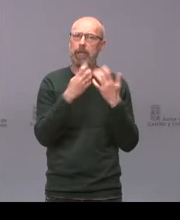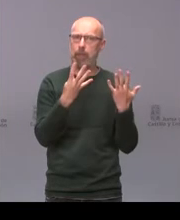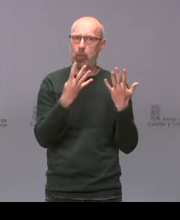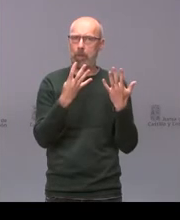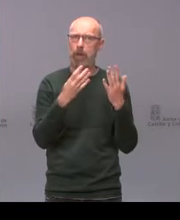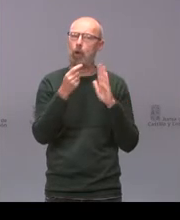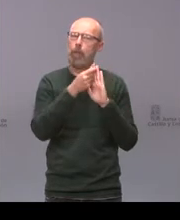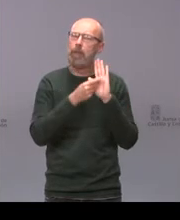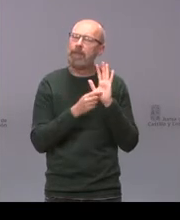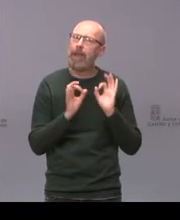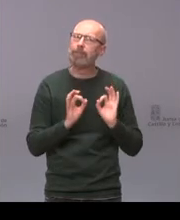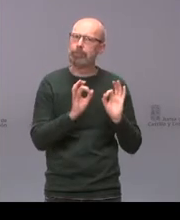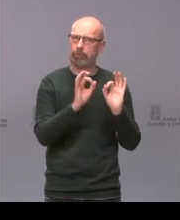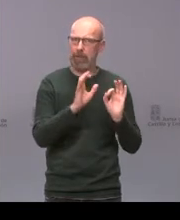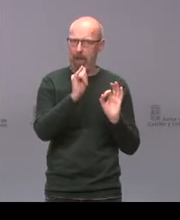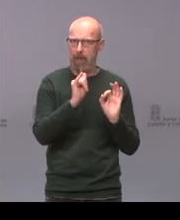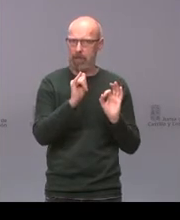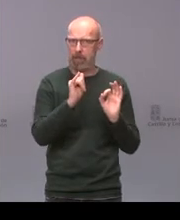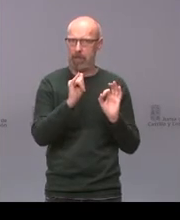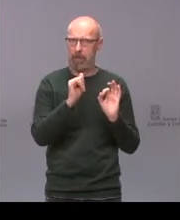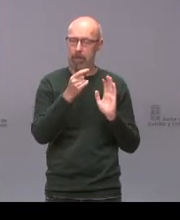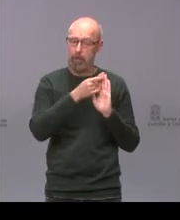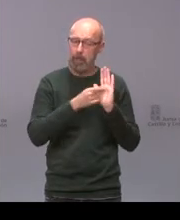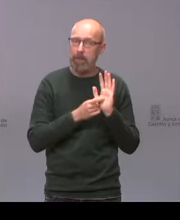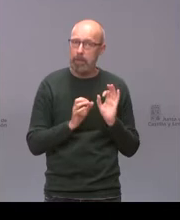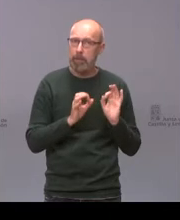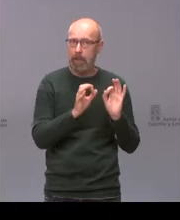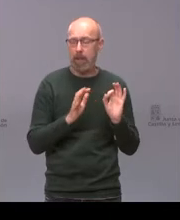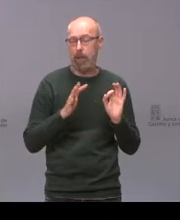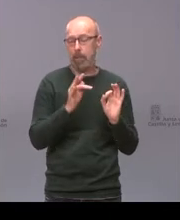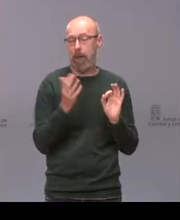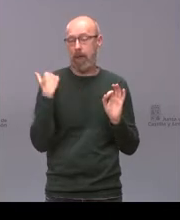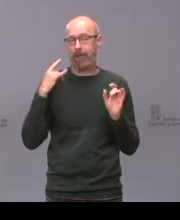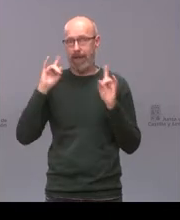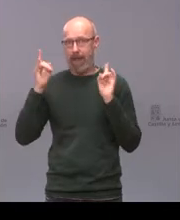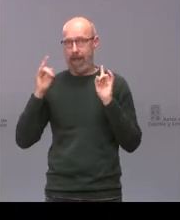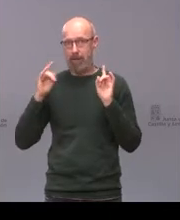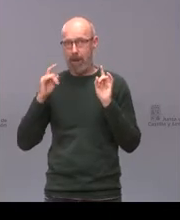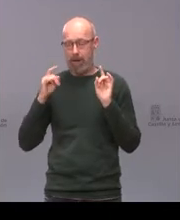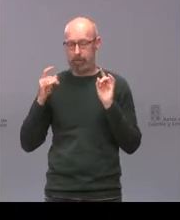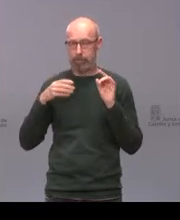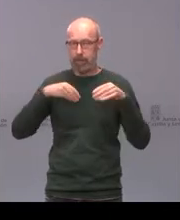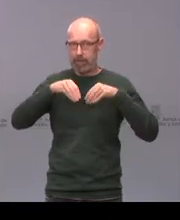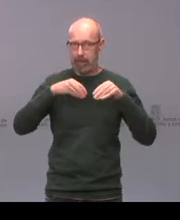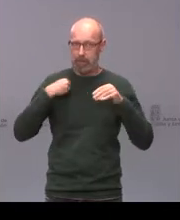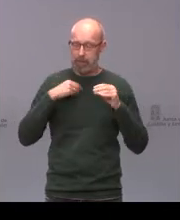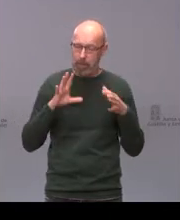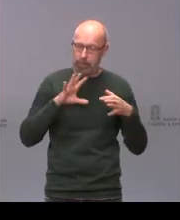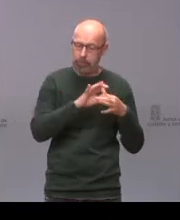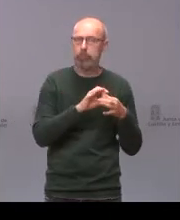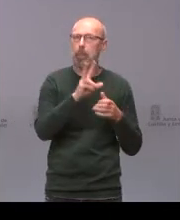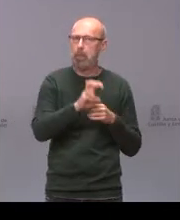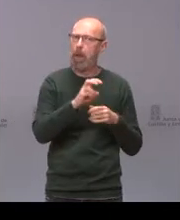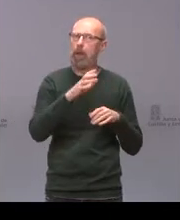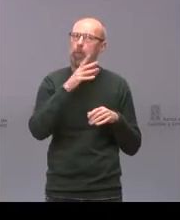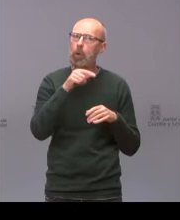medidas excepcionales. Estas medidas, junto con las que teníamos del estado de alarma, eran eficaces porque estábamos